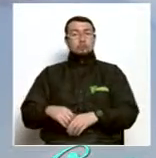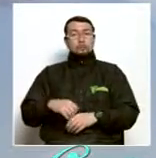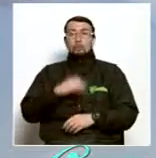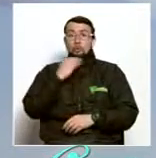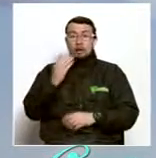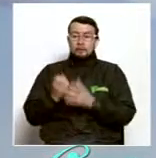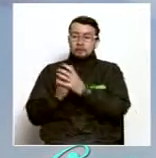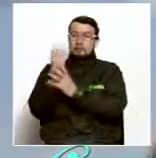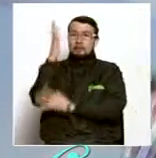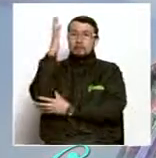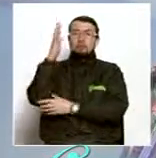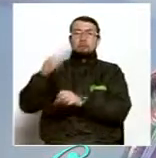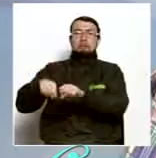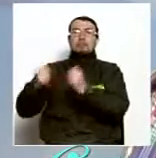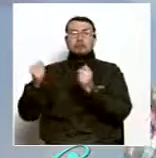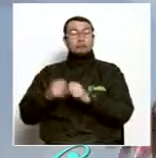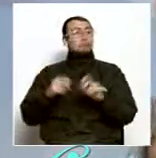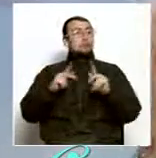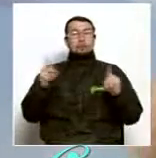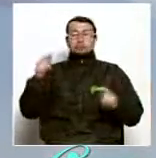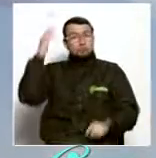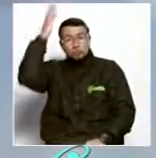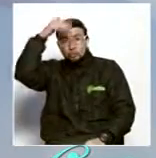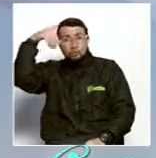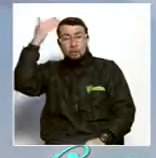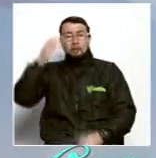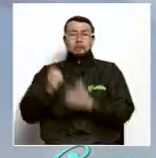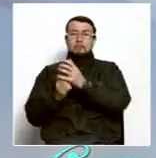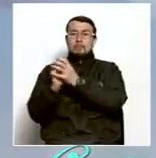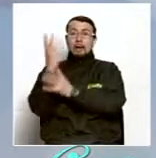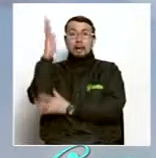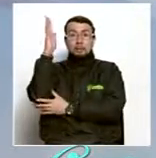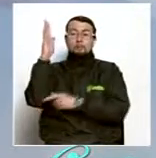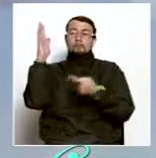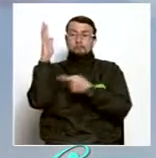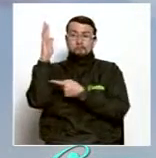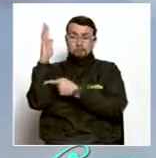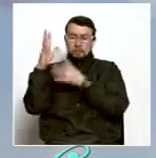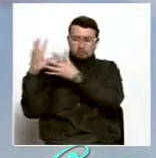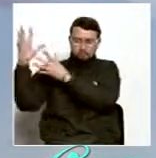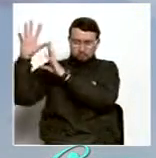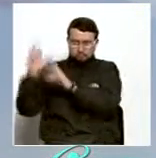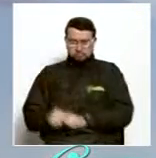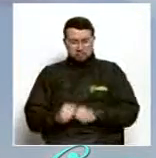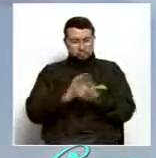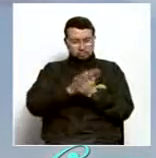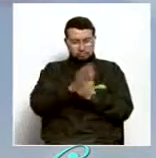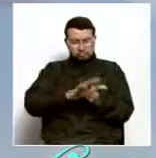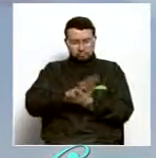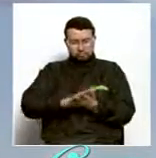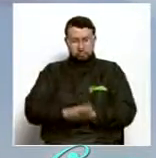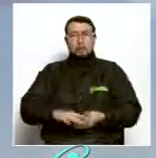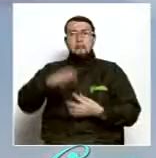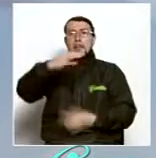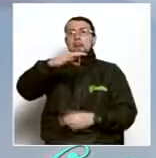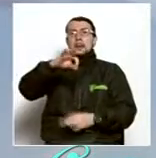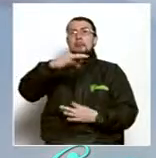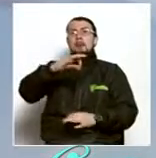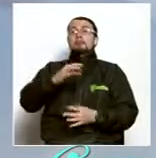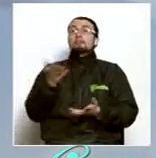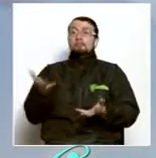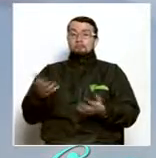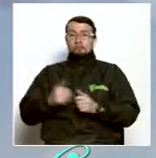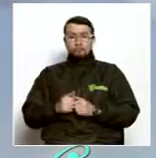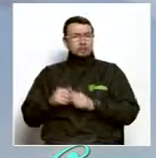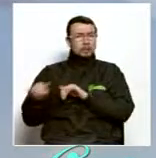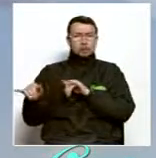un árbol. Pues la gente no sabe que el papel sale de un árbol. Y así como sucede con el papel,